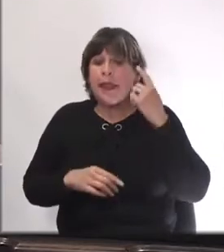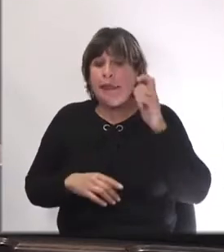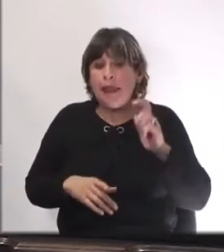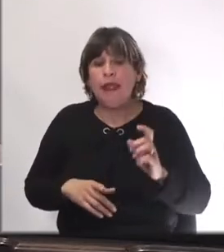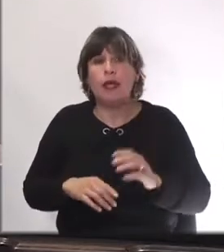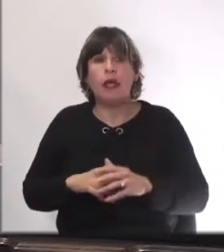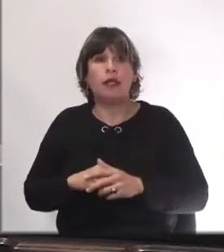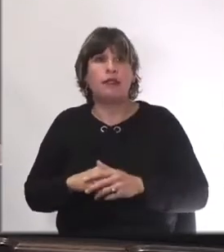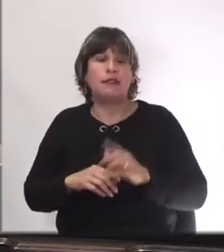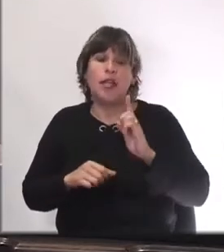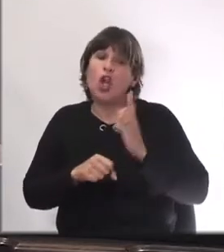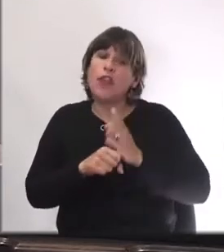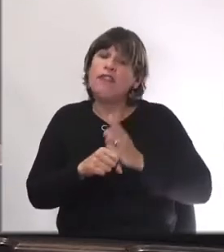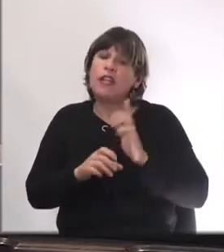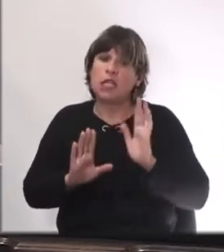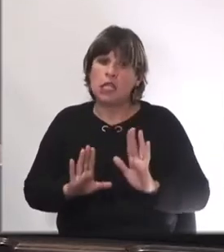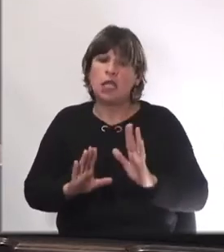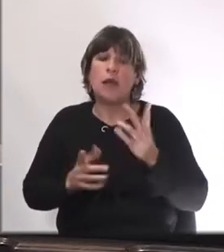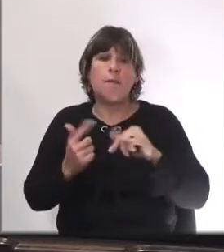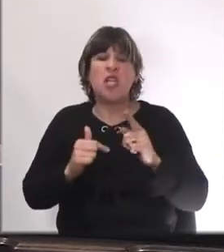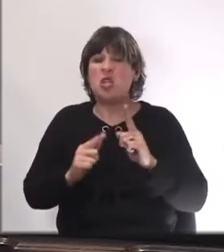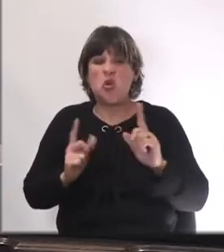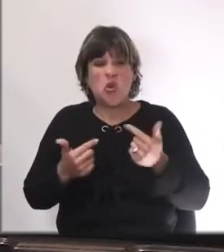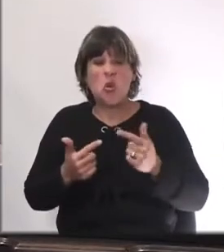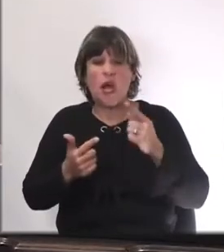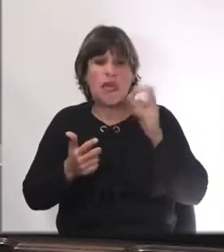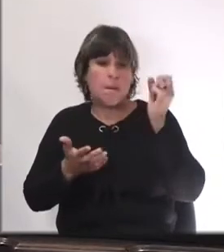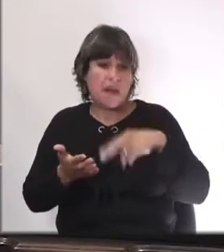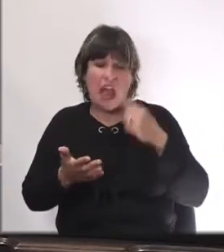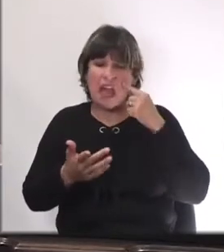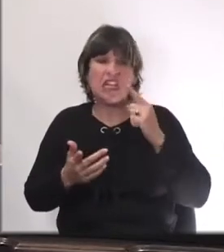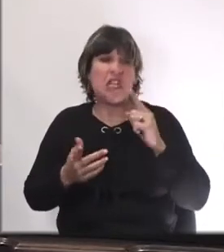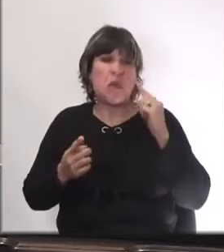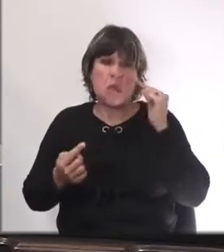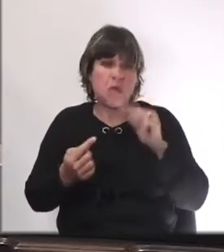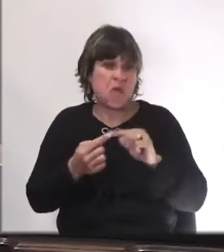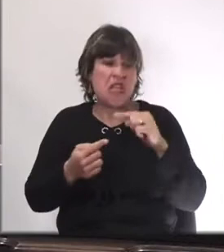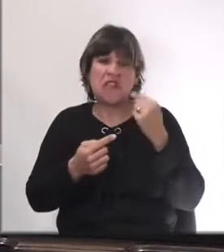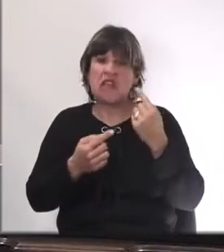ideas de lo que debería ser, pero no aparecen planes, no aparecen metas, no aparecen